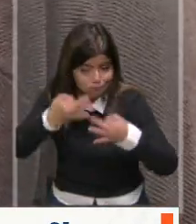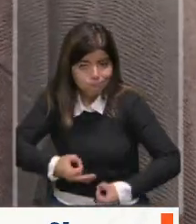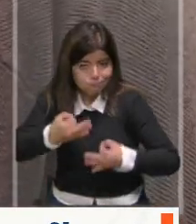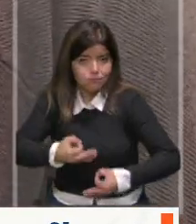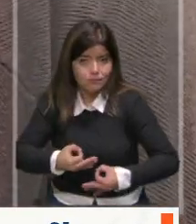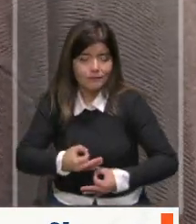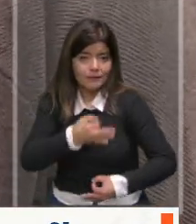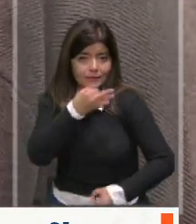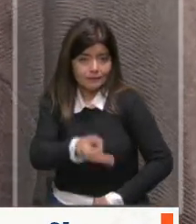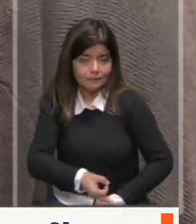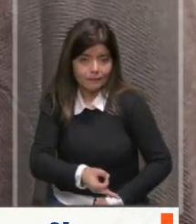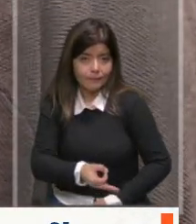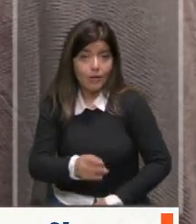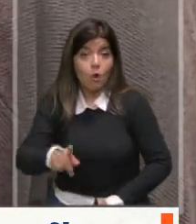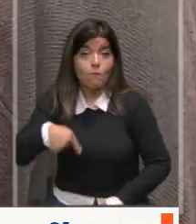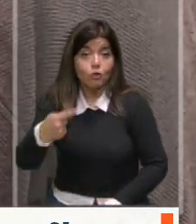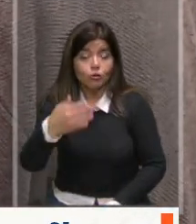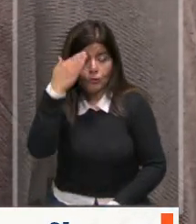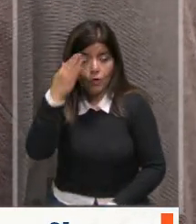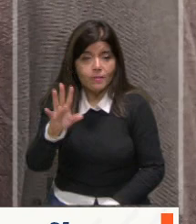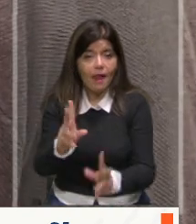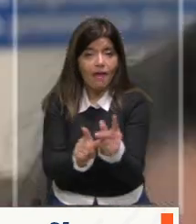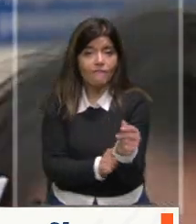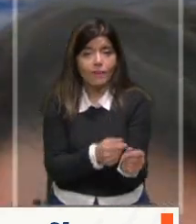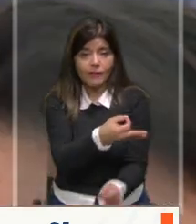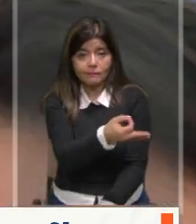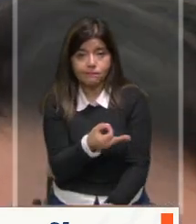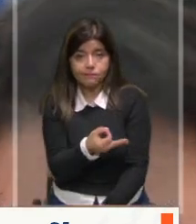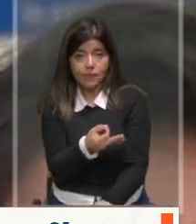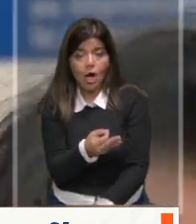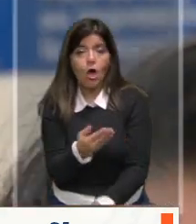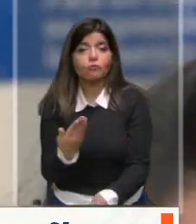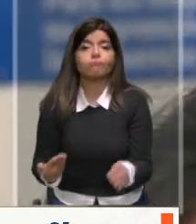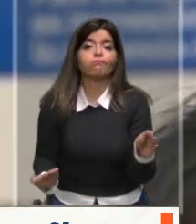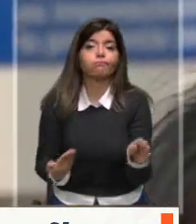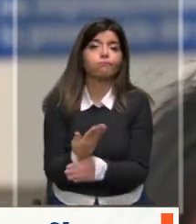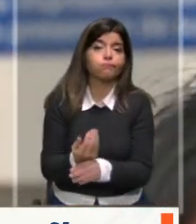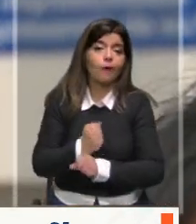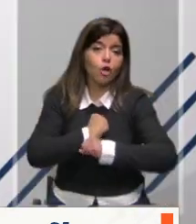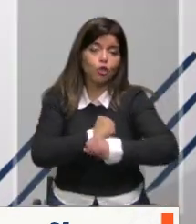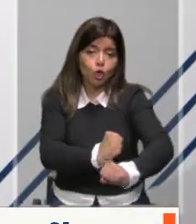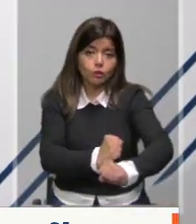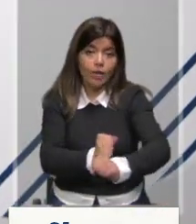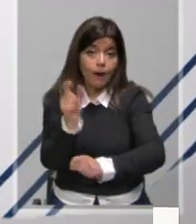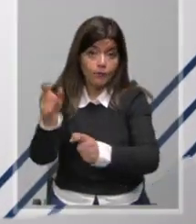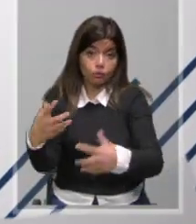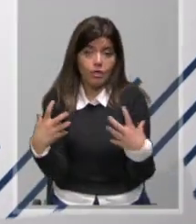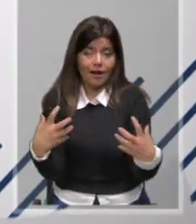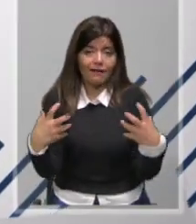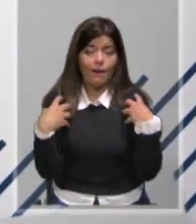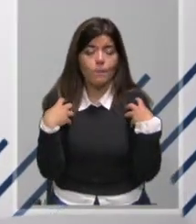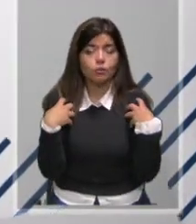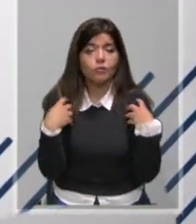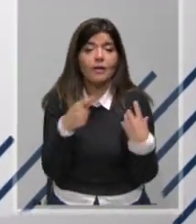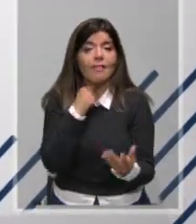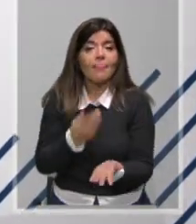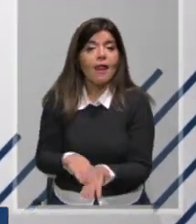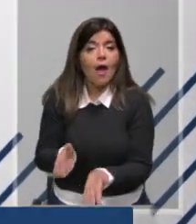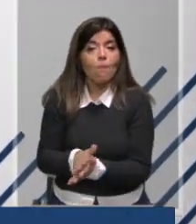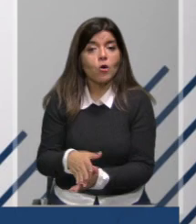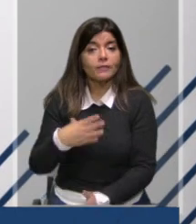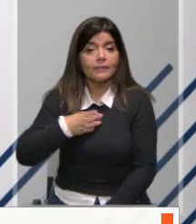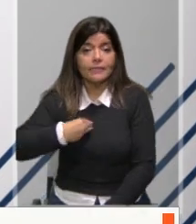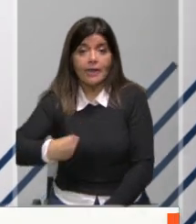los próximos días, la familia señaló que interpondrán una querella contra quienes resulten responsables de la muerte de la